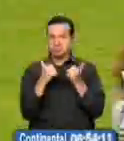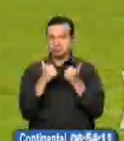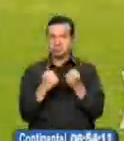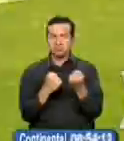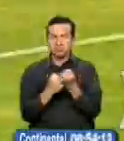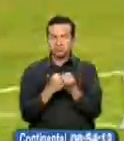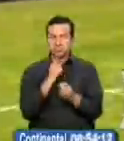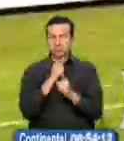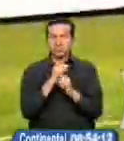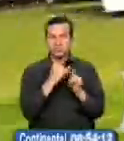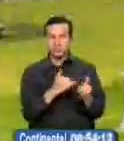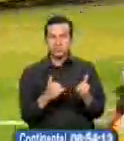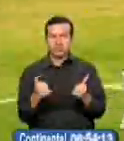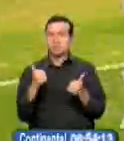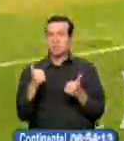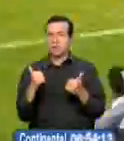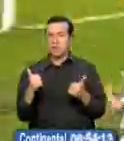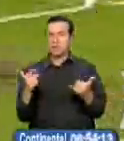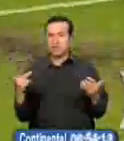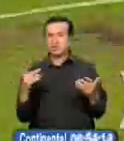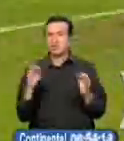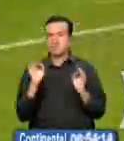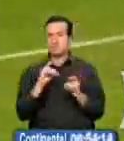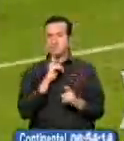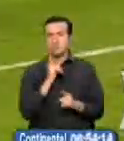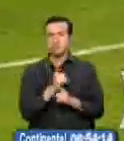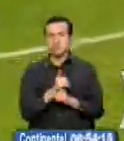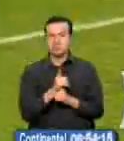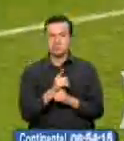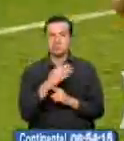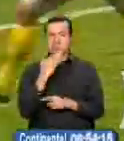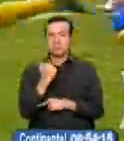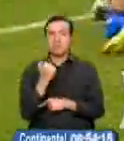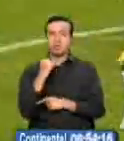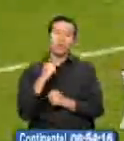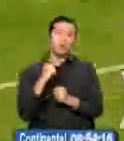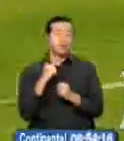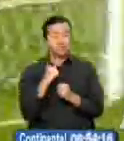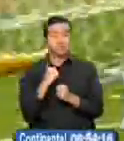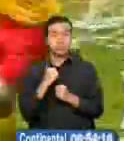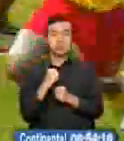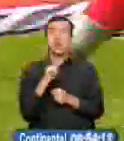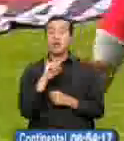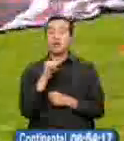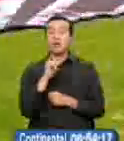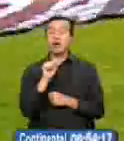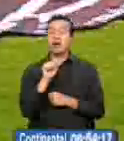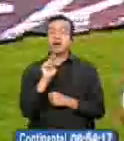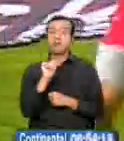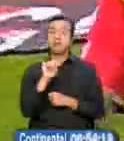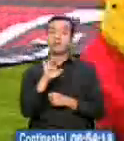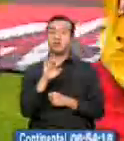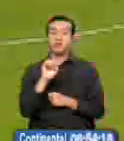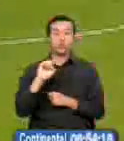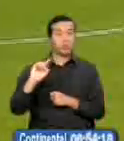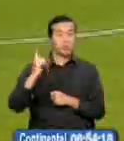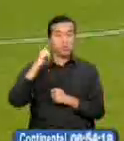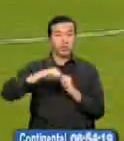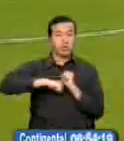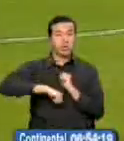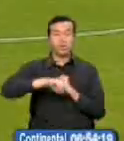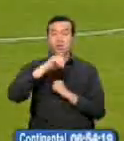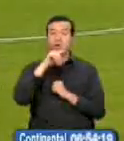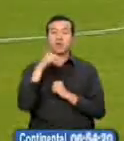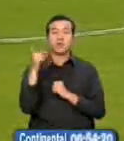con goles a su equipo. Buen centro de Ayrton Preciado. Mejor todavía en el cabezazo para superar a Hamilton Piedra. Y el único gol de Sociedad